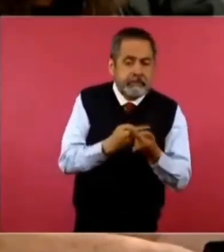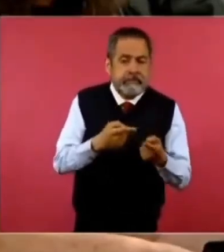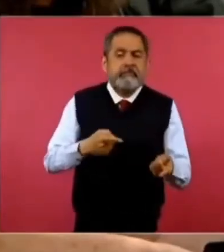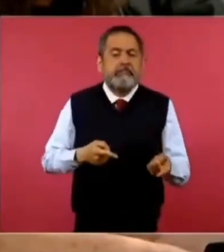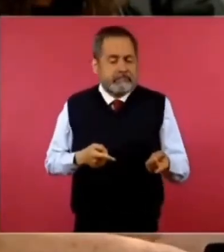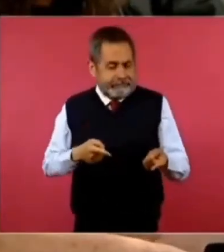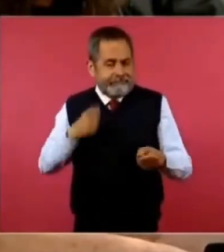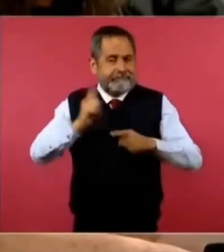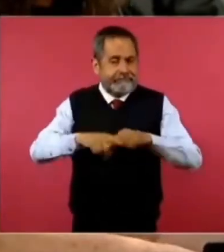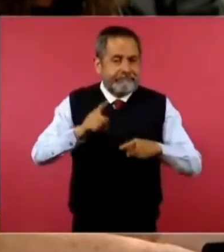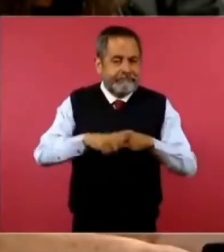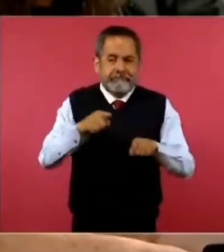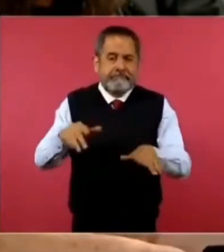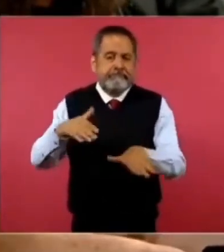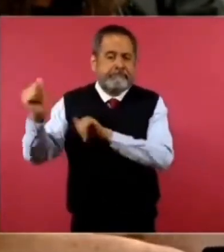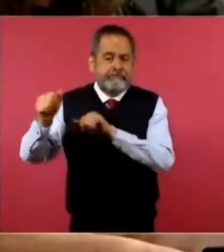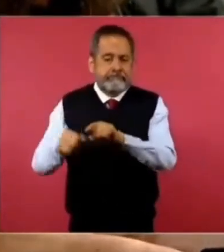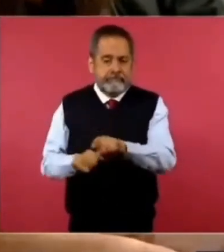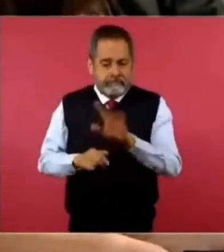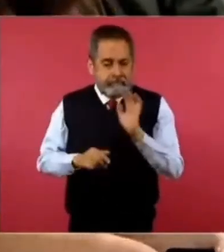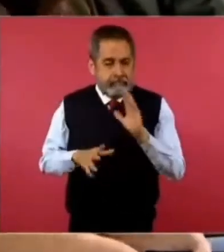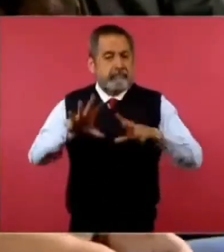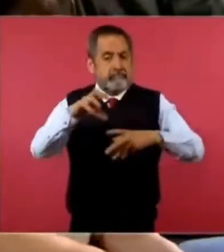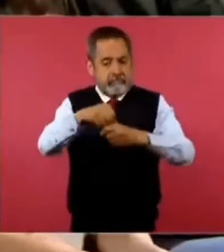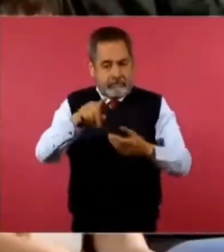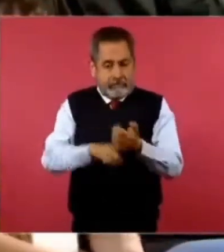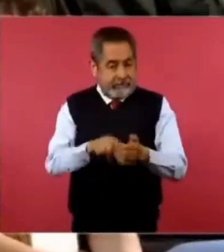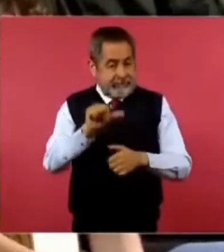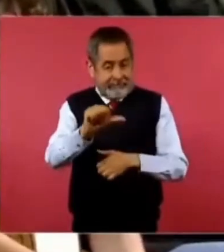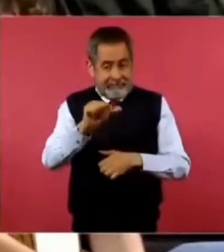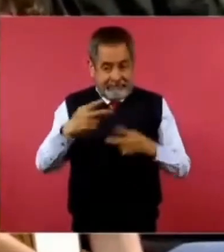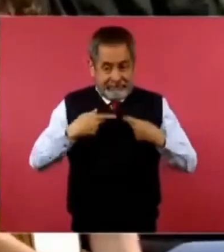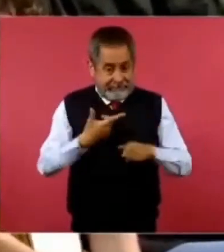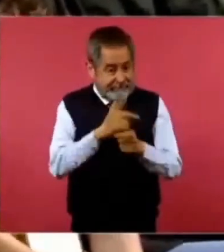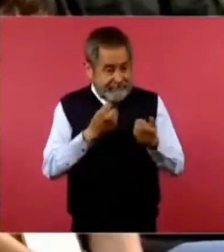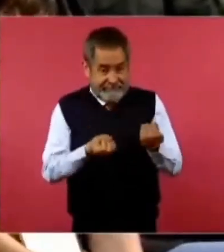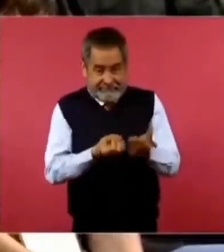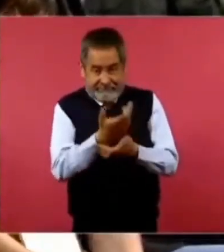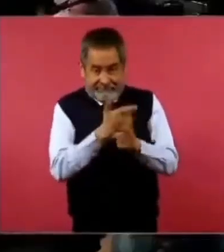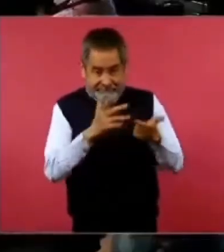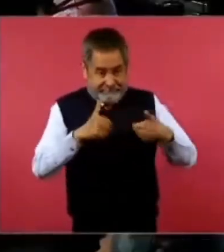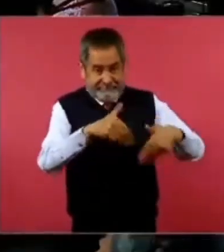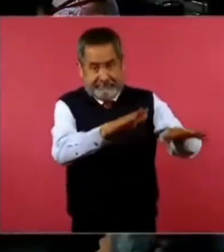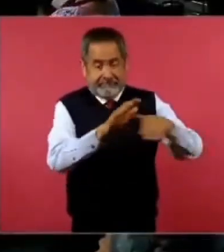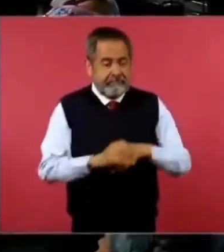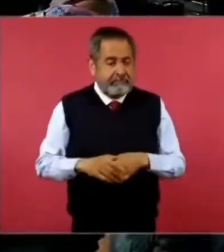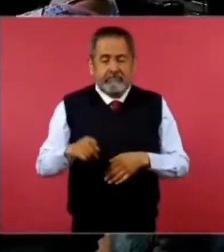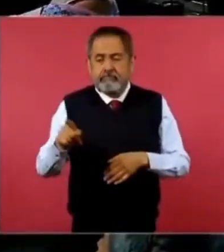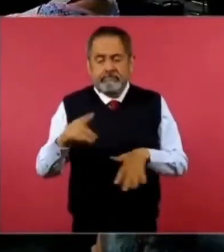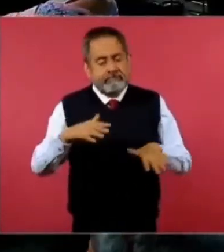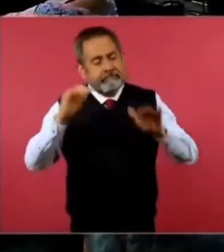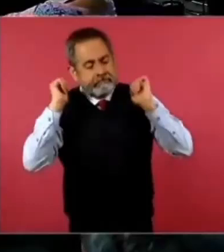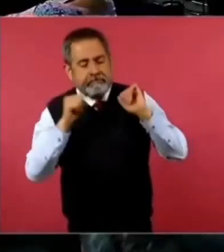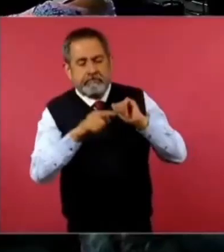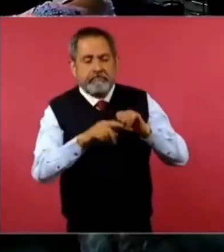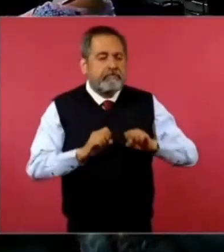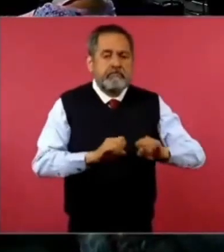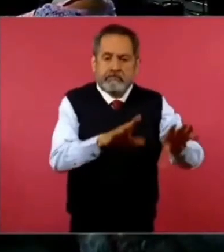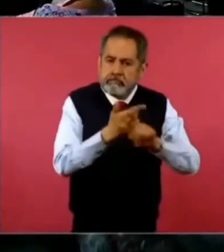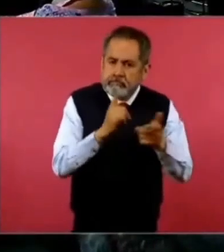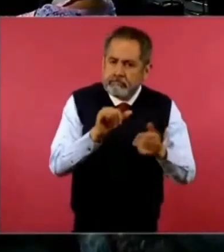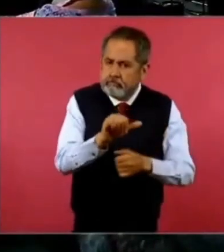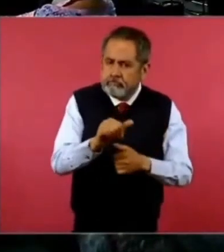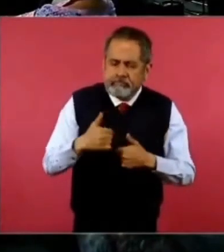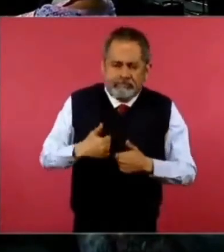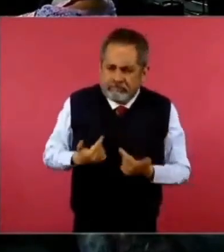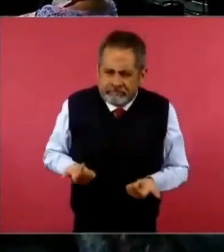estado llevando, incluyendo los 16 que se liberaron, del desistimiento que hubo de ese caso.